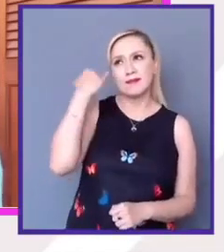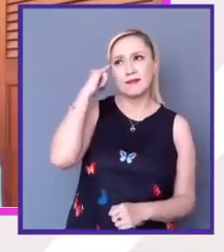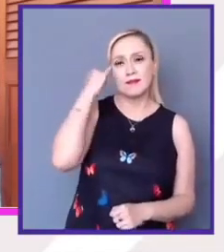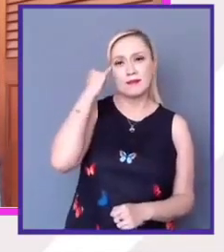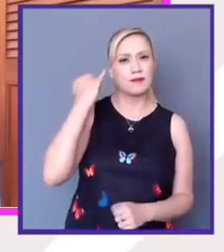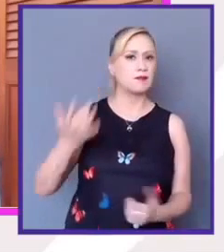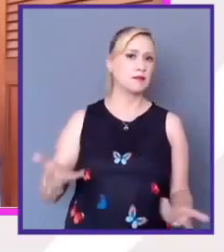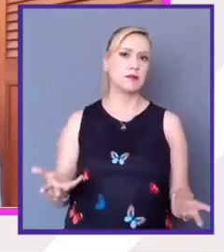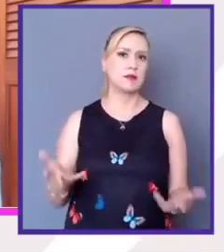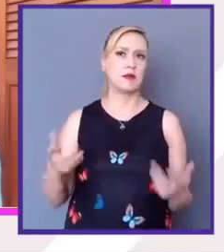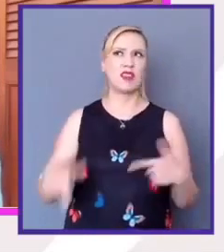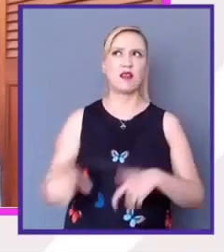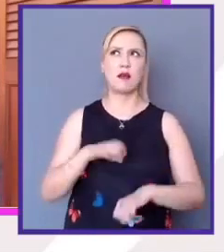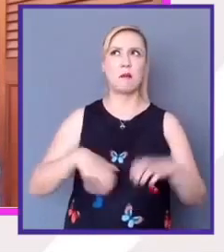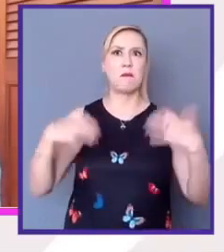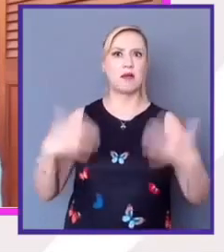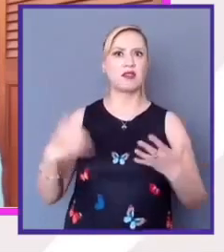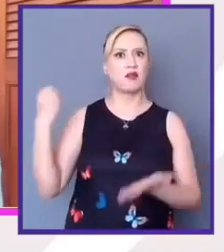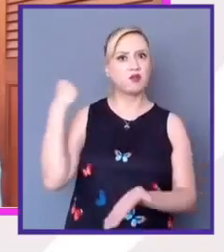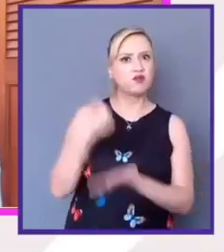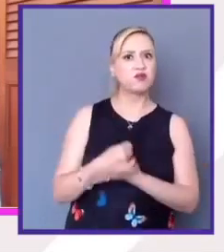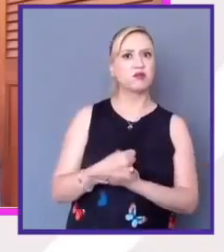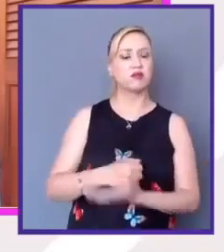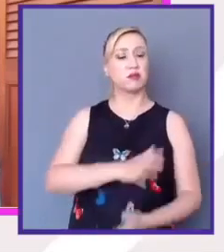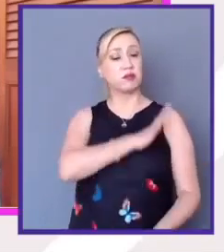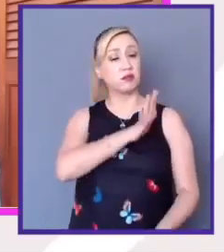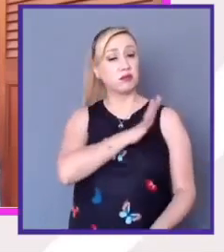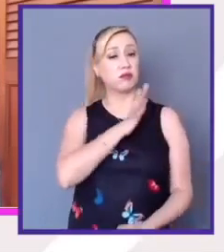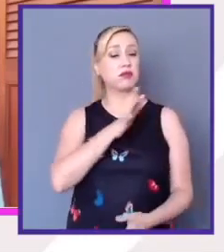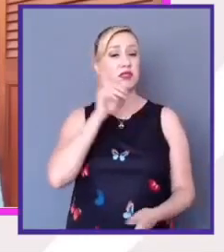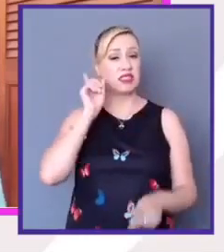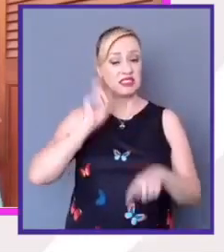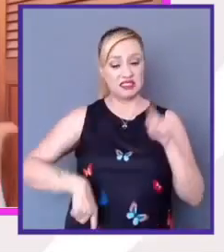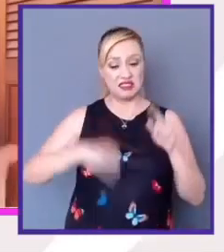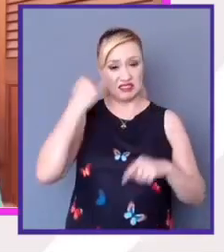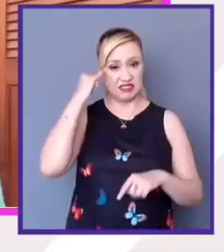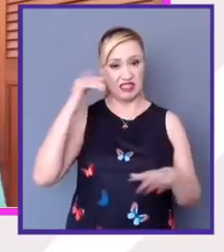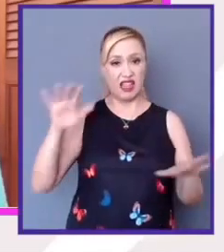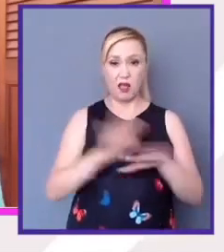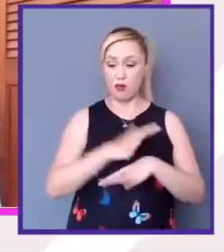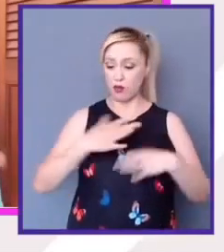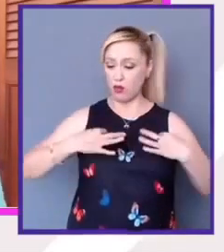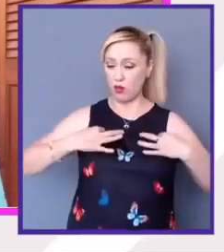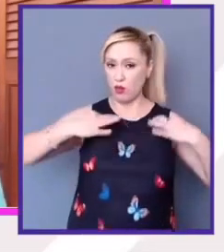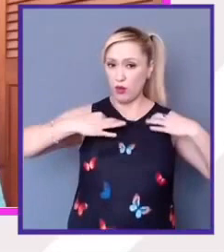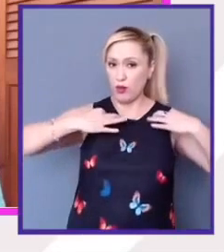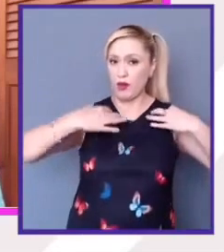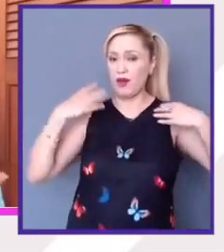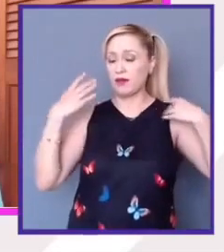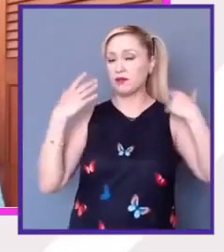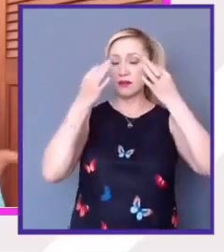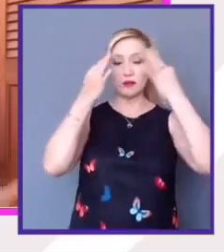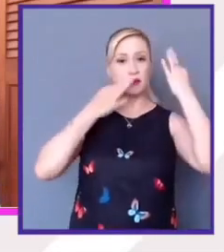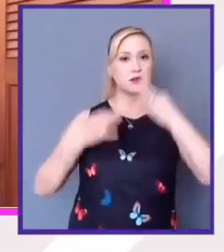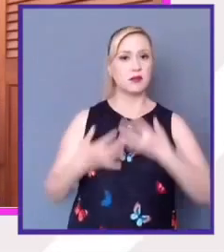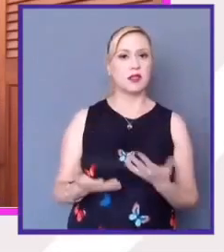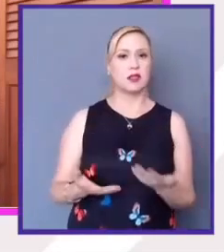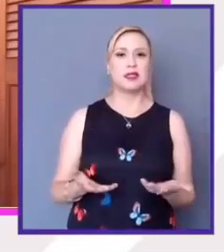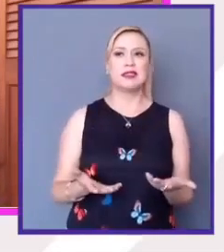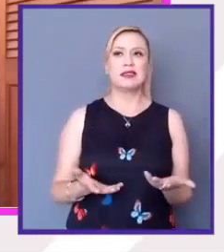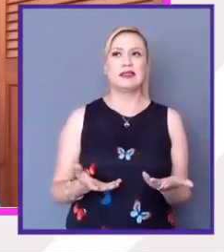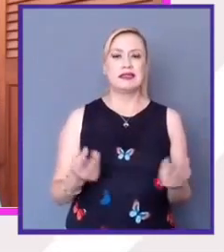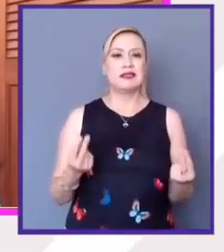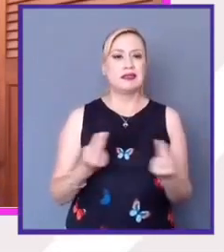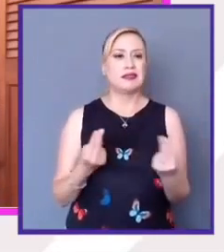que le exige de alguna forma blanquearse y borrar esa identidad indígena, ¿no? Entonces también es necesario trabajar con ello para que las